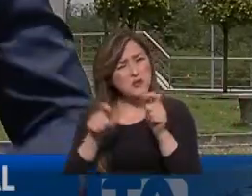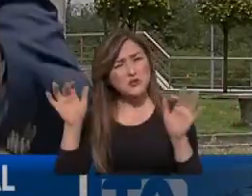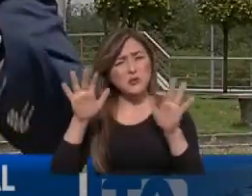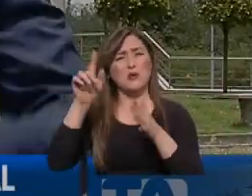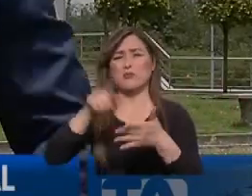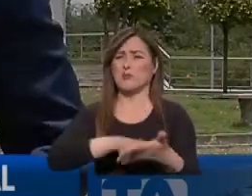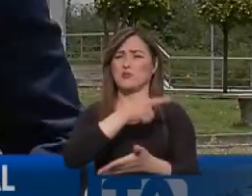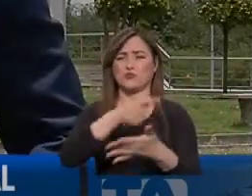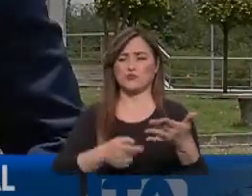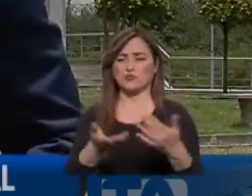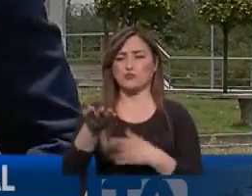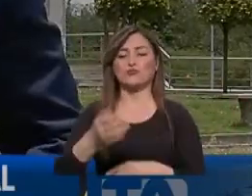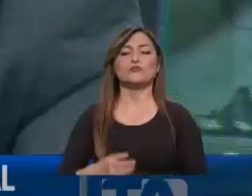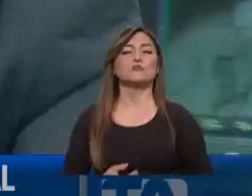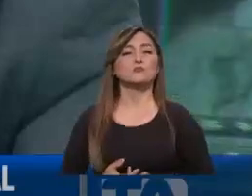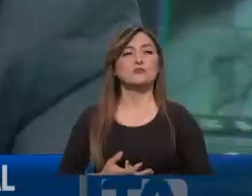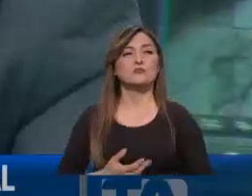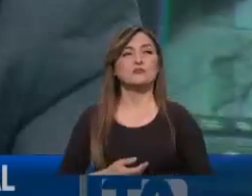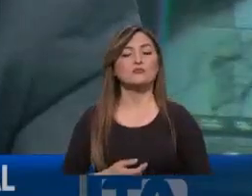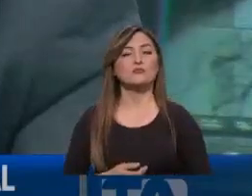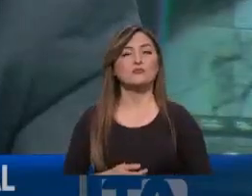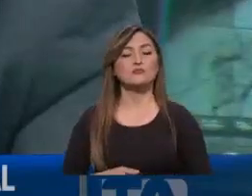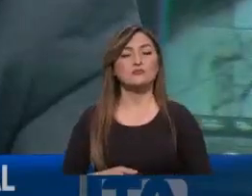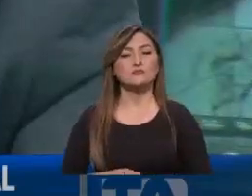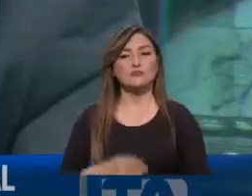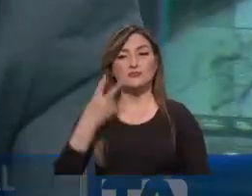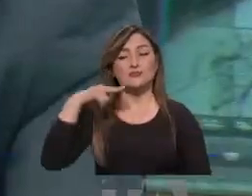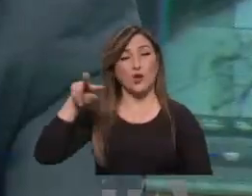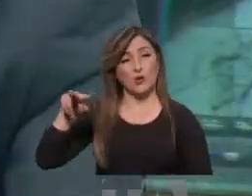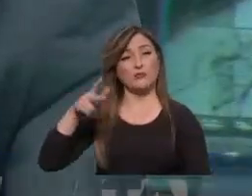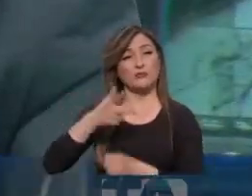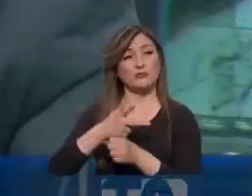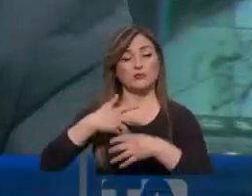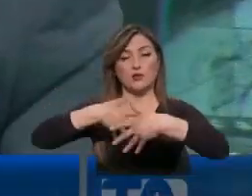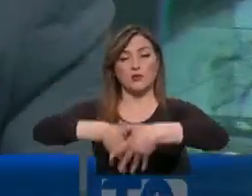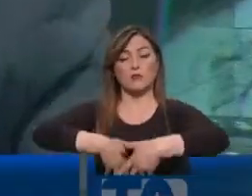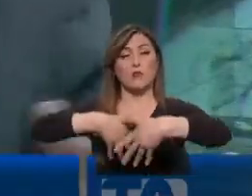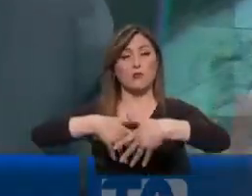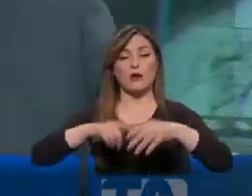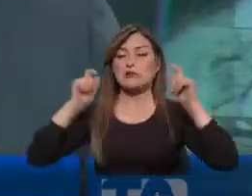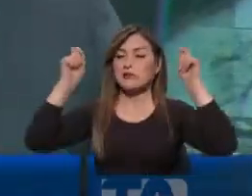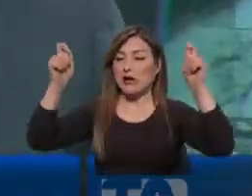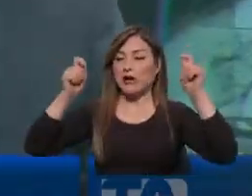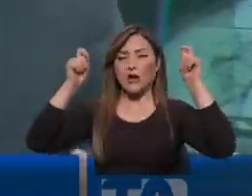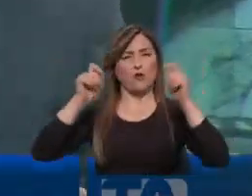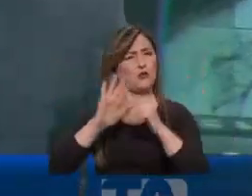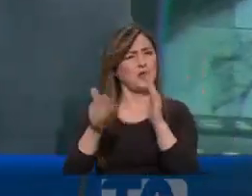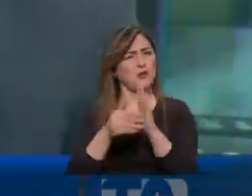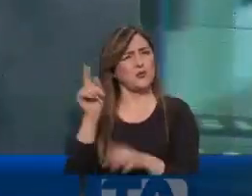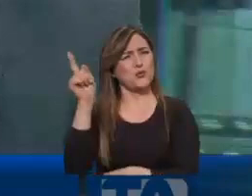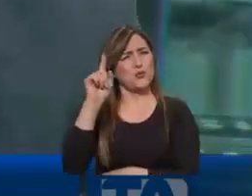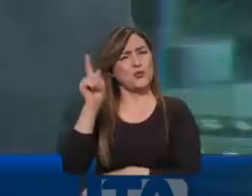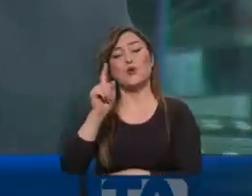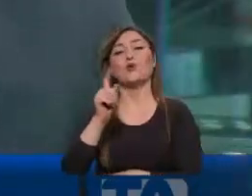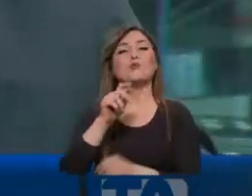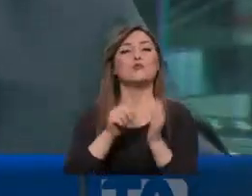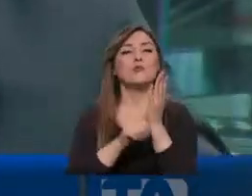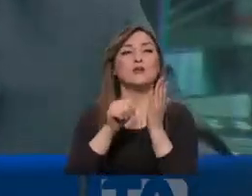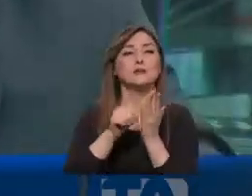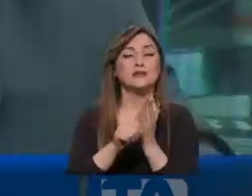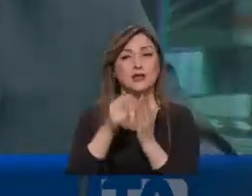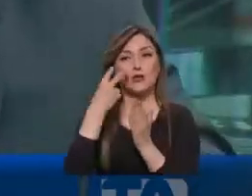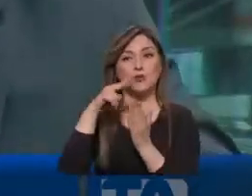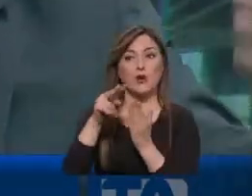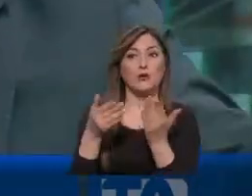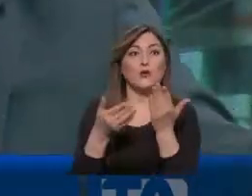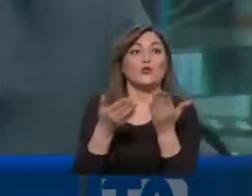personas. Escuchemos lo que dijeron. Esperemos que estas imágenes que hemos visto no se vuelvan a repetir. El Ministerio, de hecho, está haciendo el seguimiento de donde se dieron